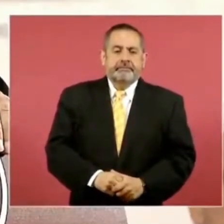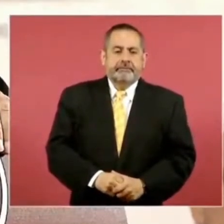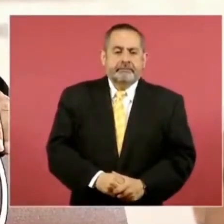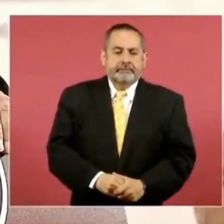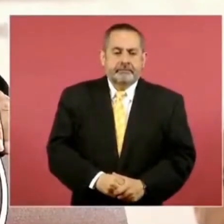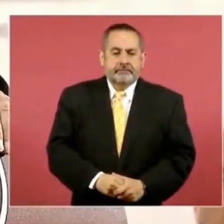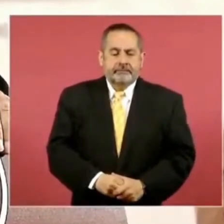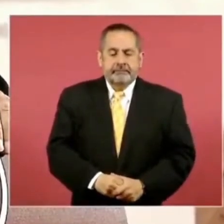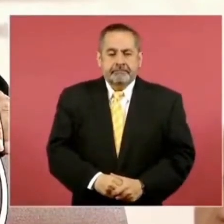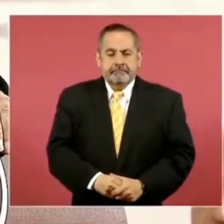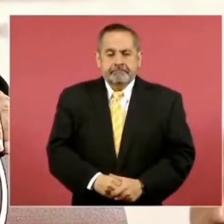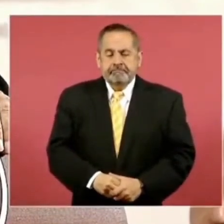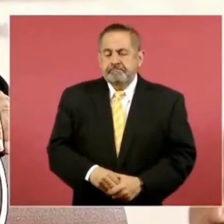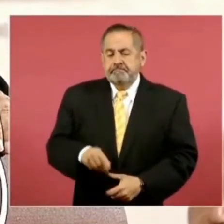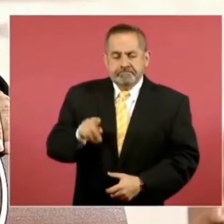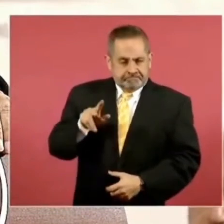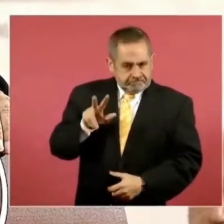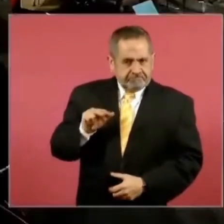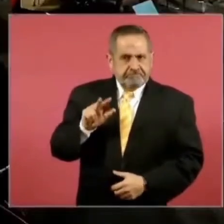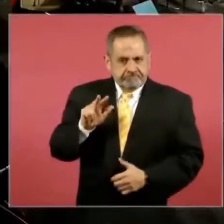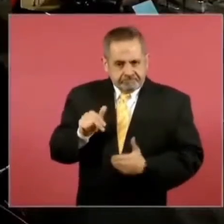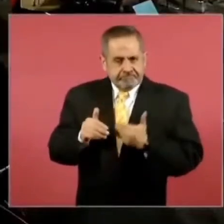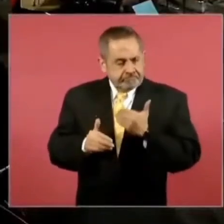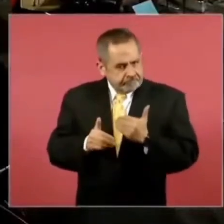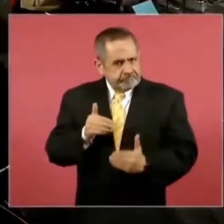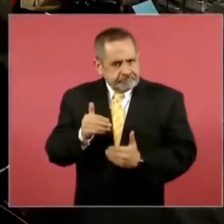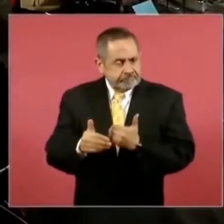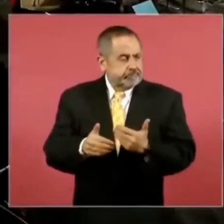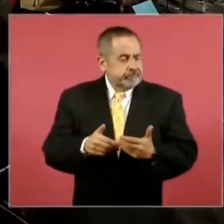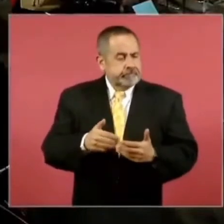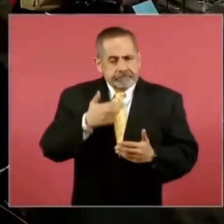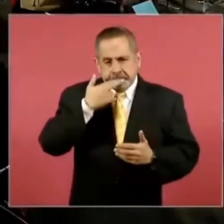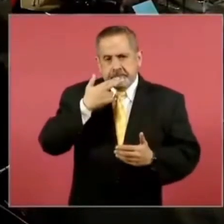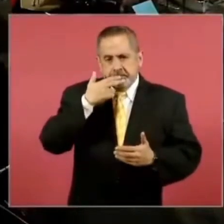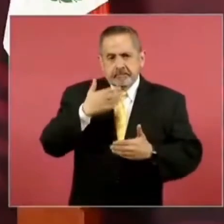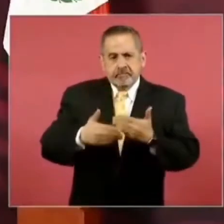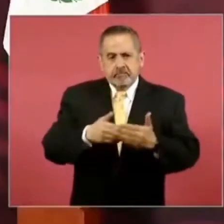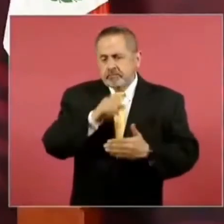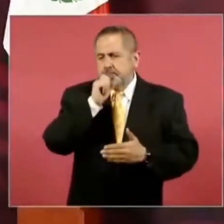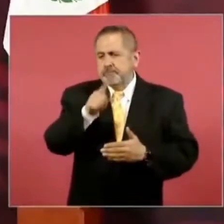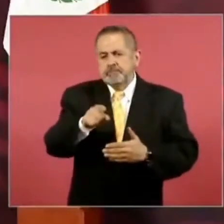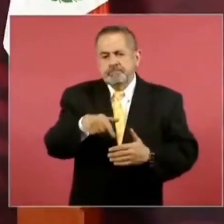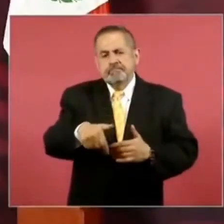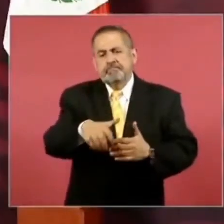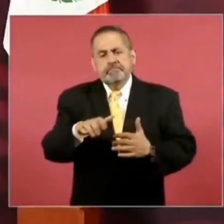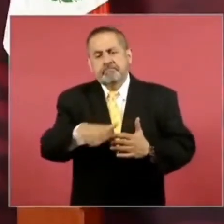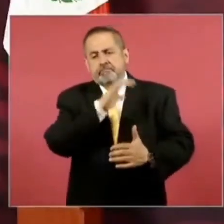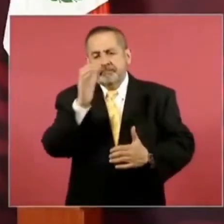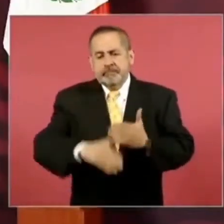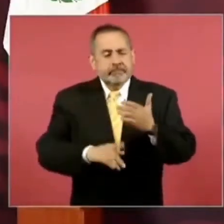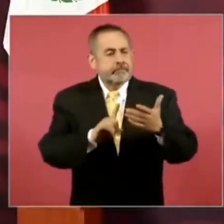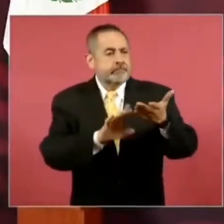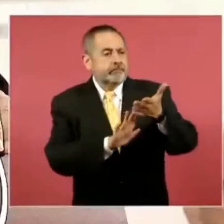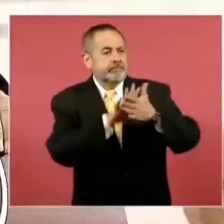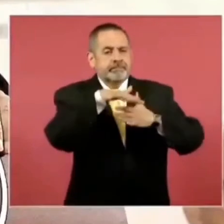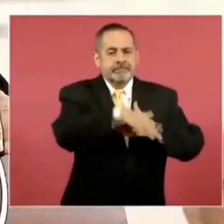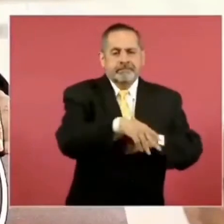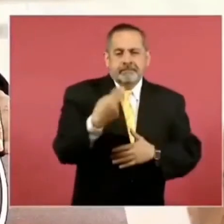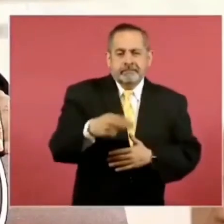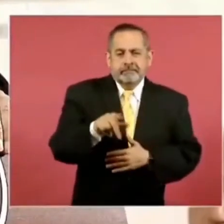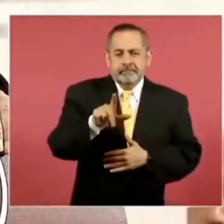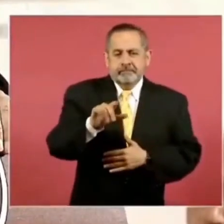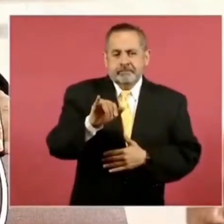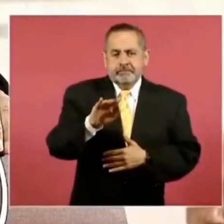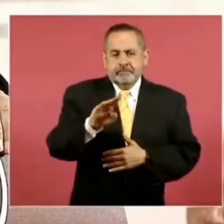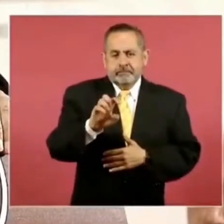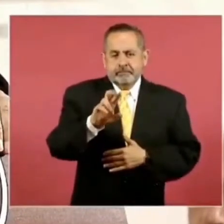Va avanzando y vamos a terminar también la presa Libertad en Nuevo